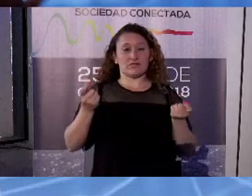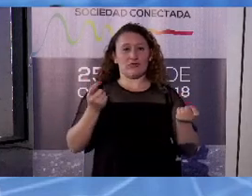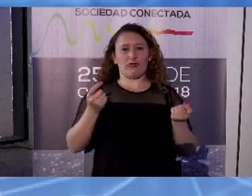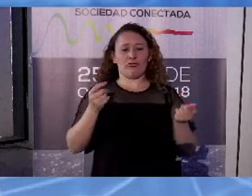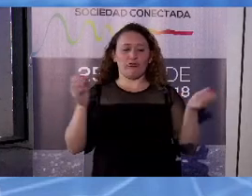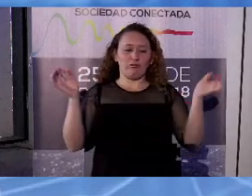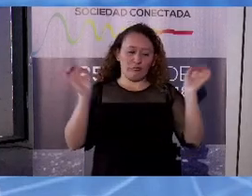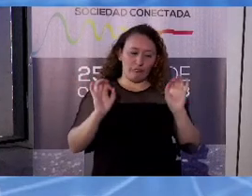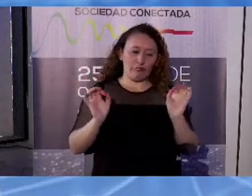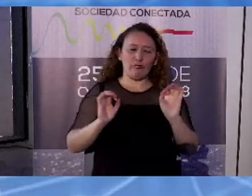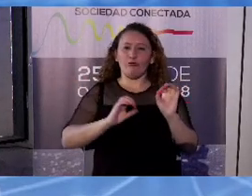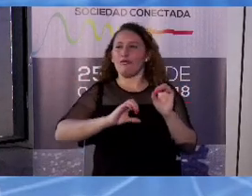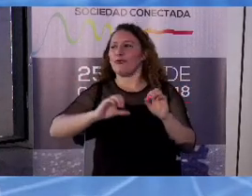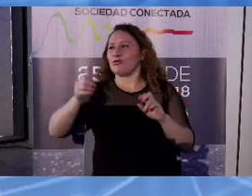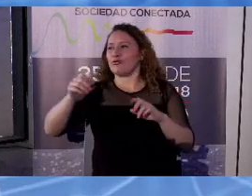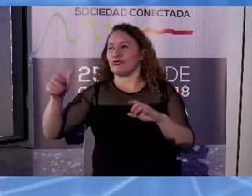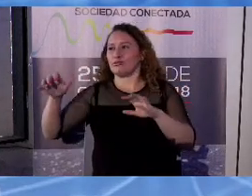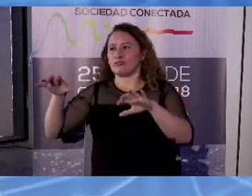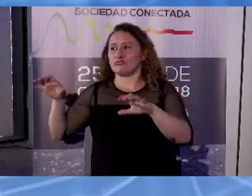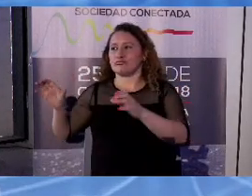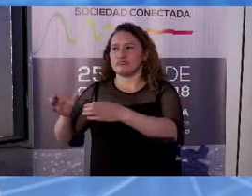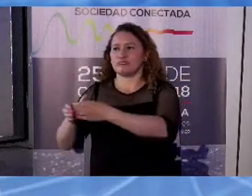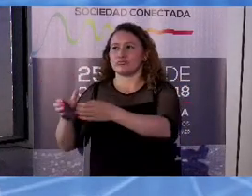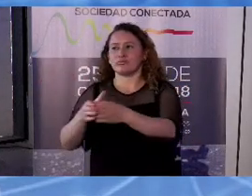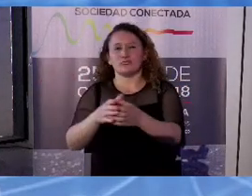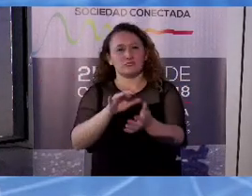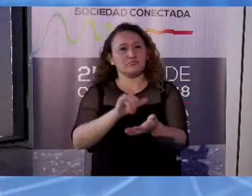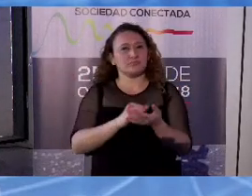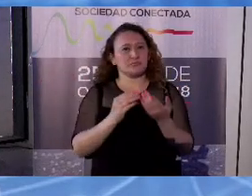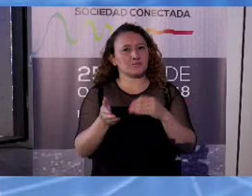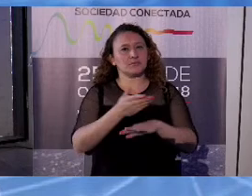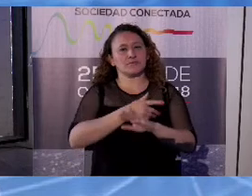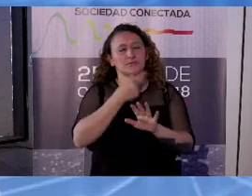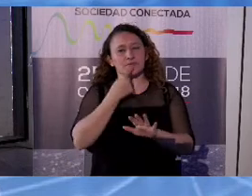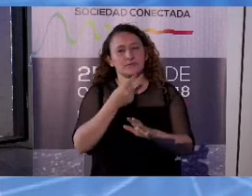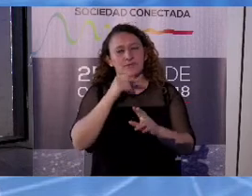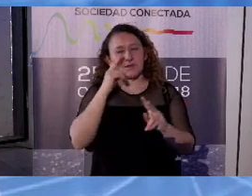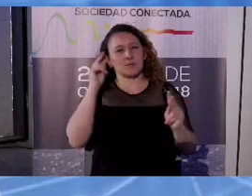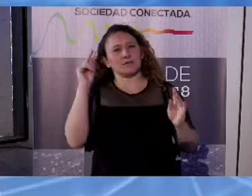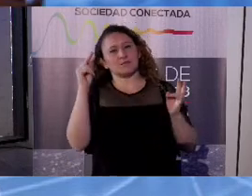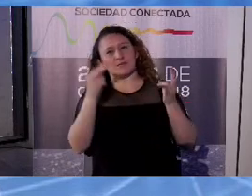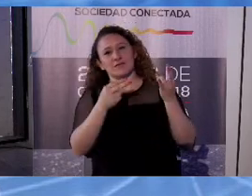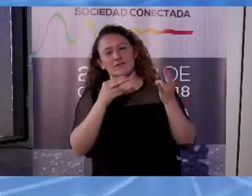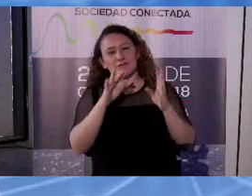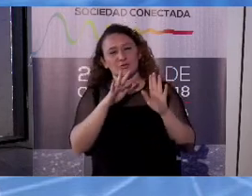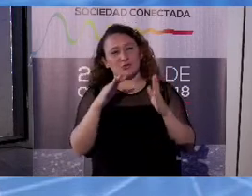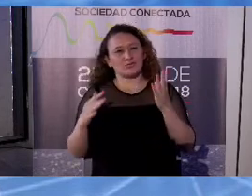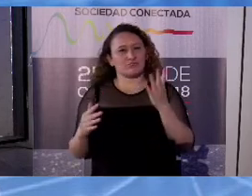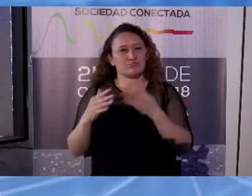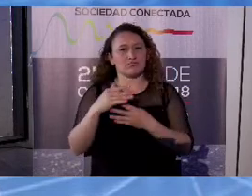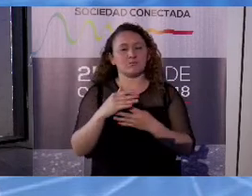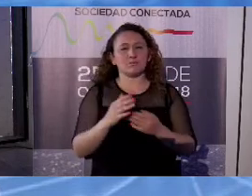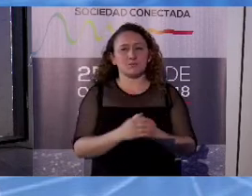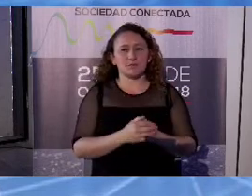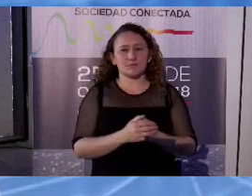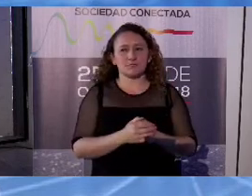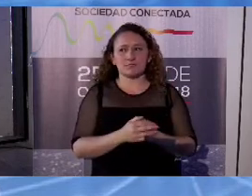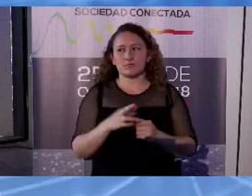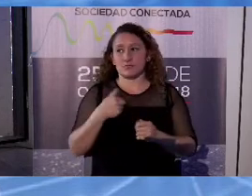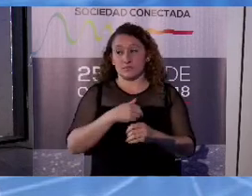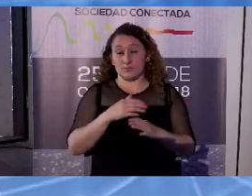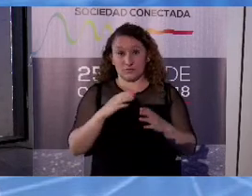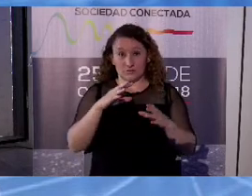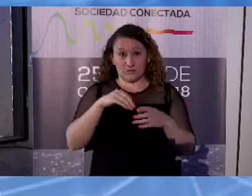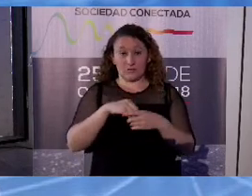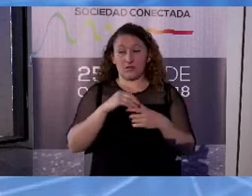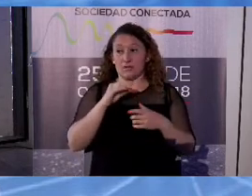o inclusive de de otros sectores y eh como mencionábamos desde la perspectiva transversal nosotros en en en comela